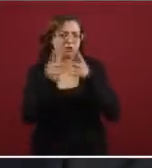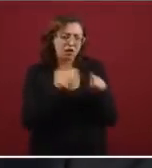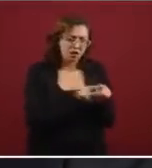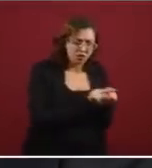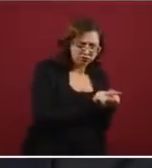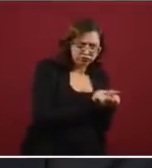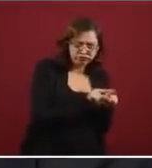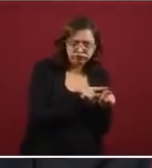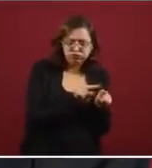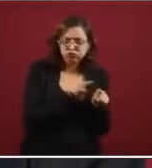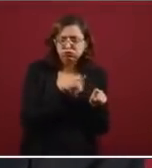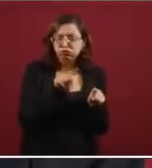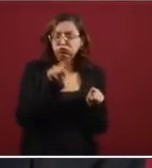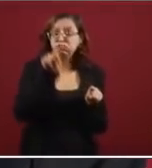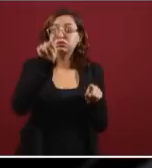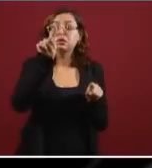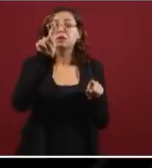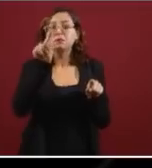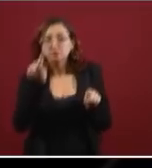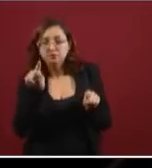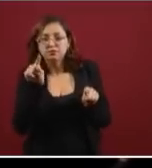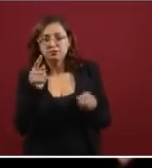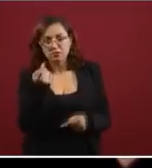cómo hemos estabilizado primero,